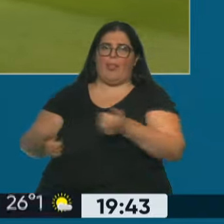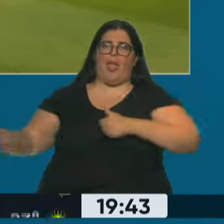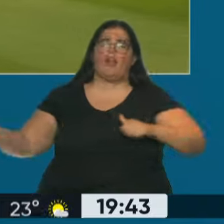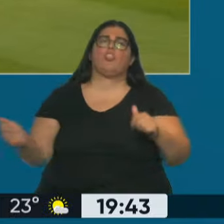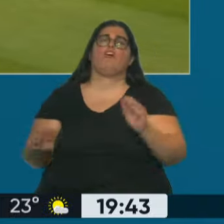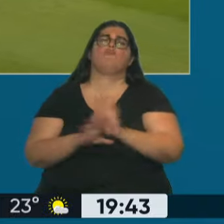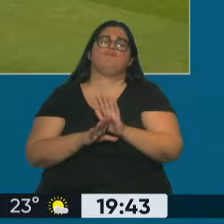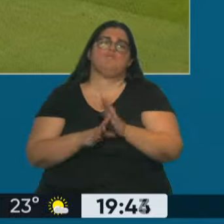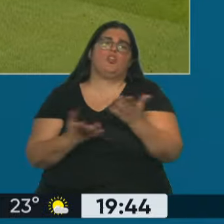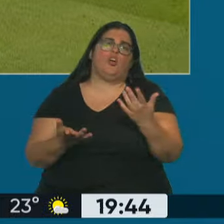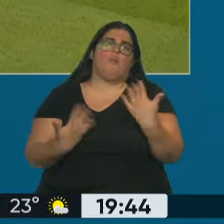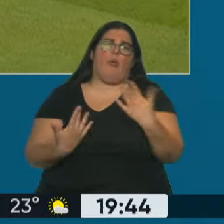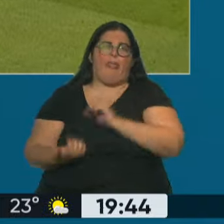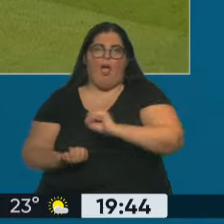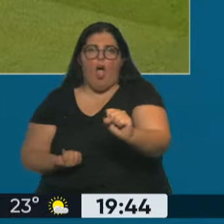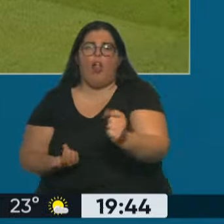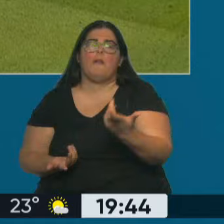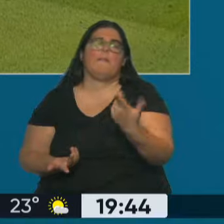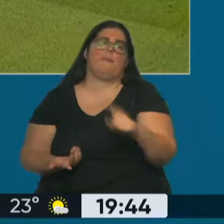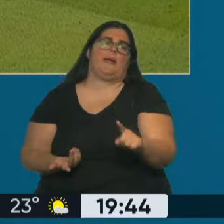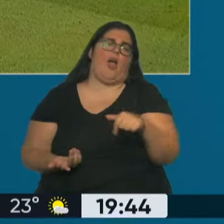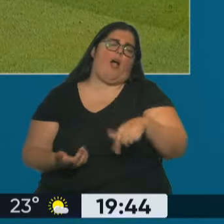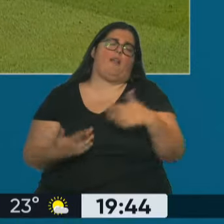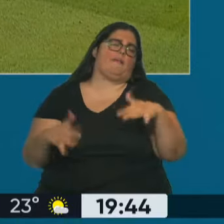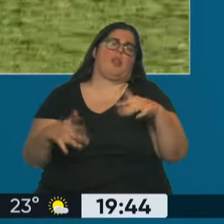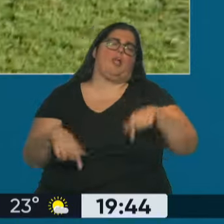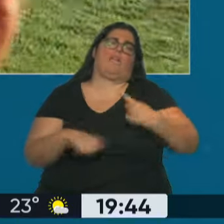estaba para entrarle. Pero bueno, ahora vamos a festejar.